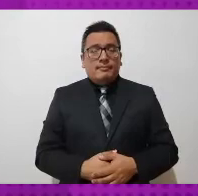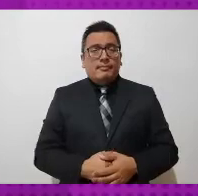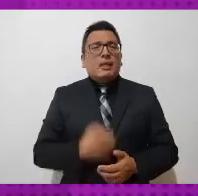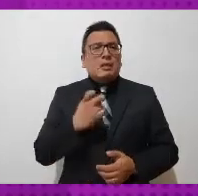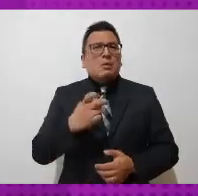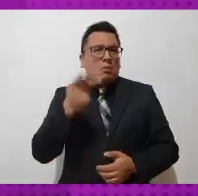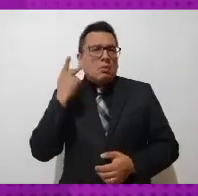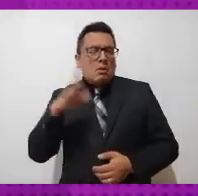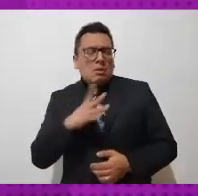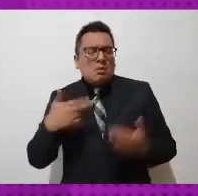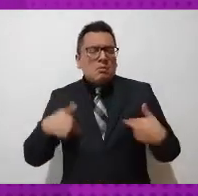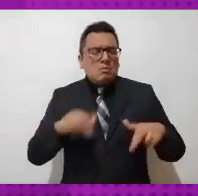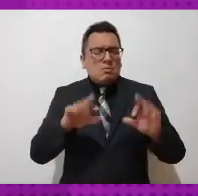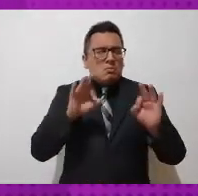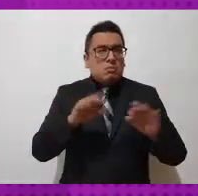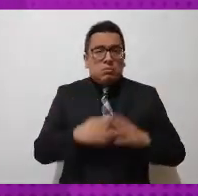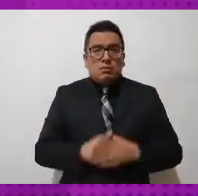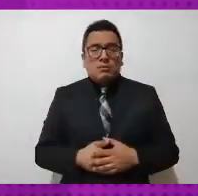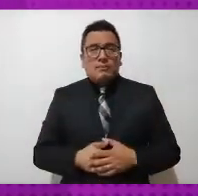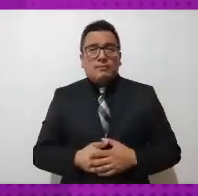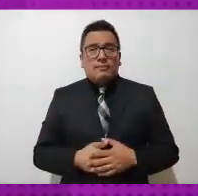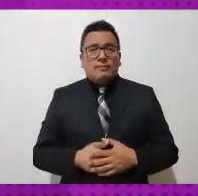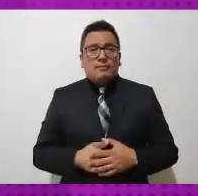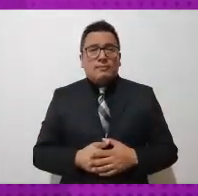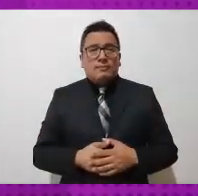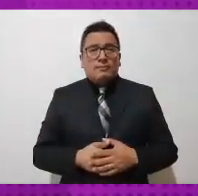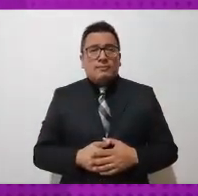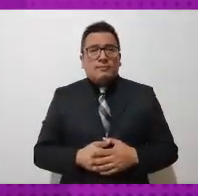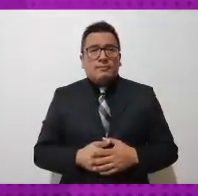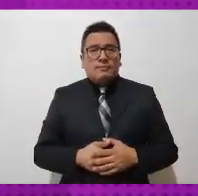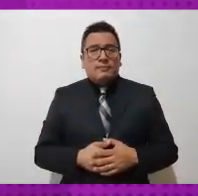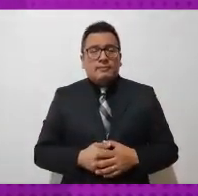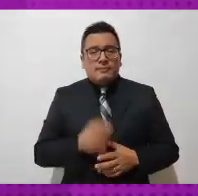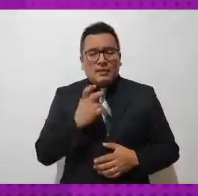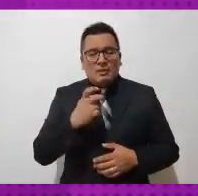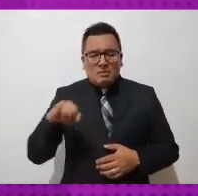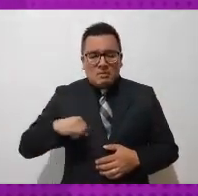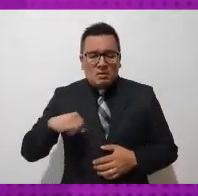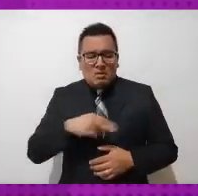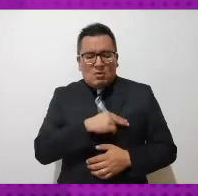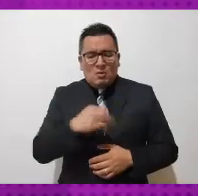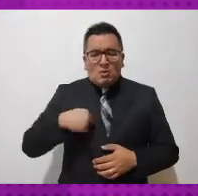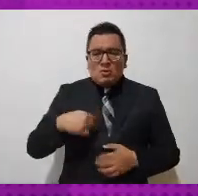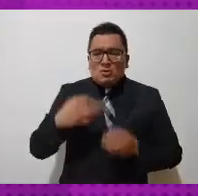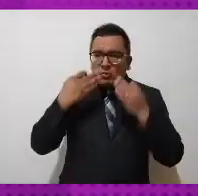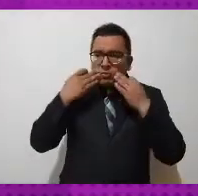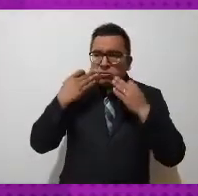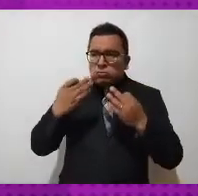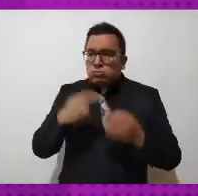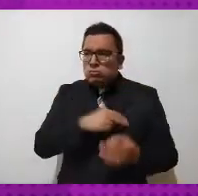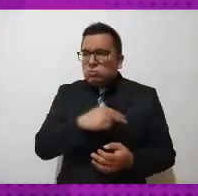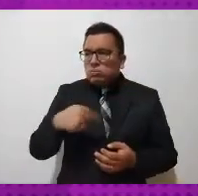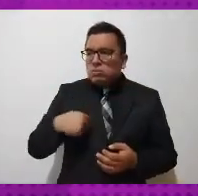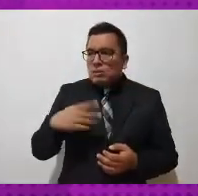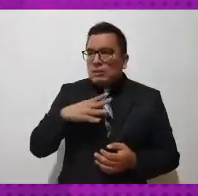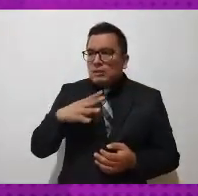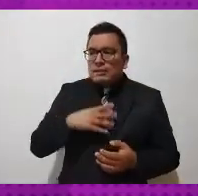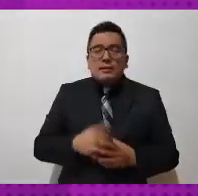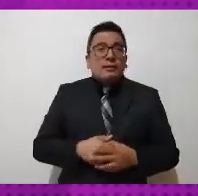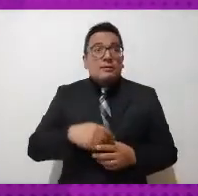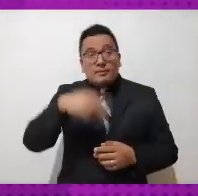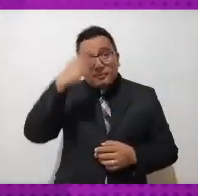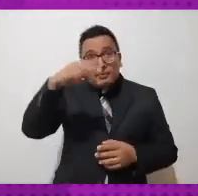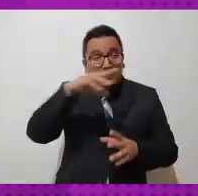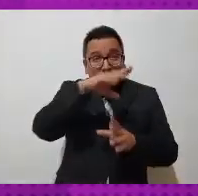tenido una muy buena representación en este sentido, y pues es muy interesante ver cómo hemos atravesado prácticamente toda la